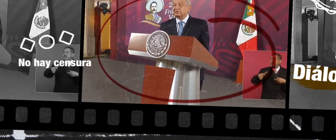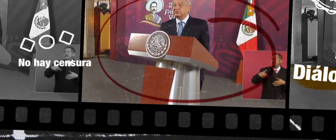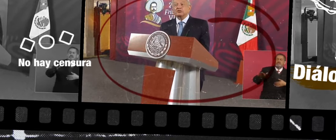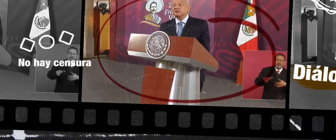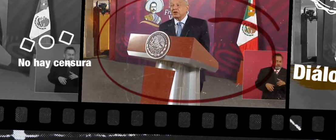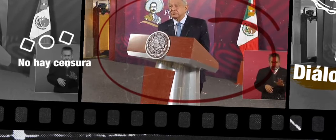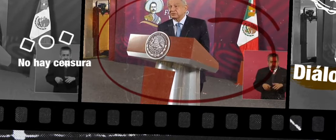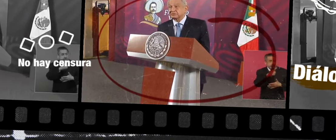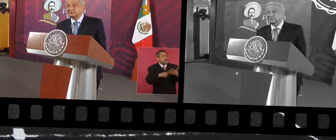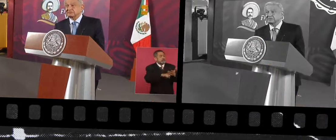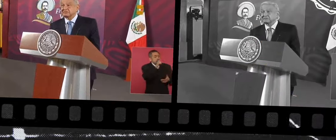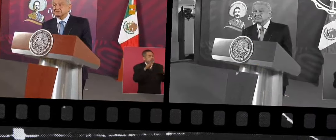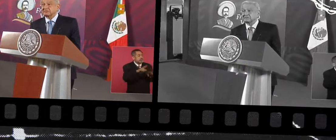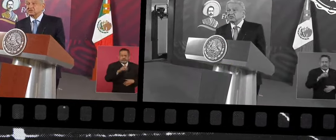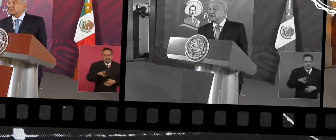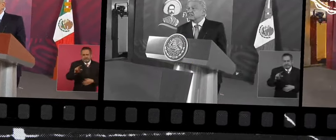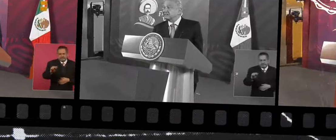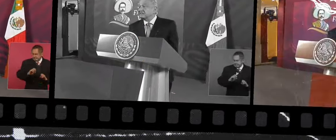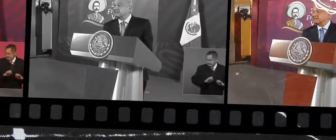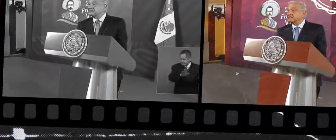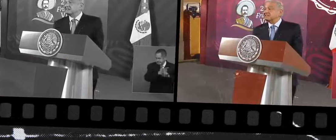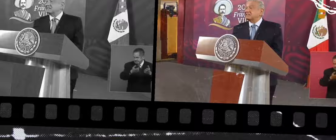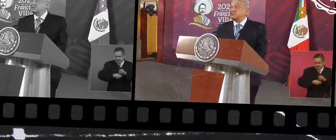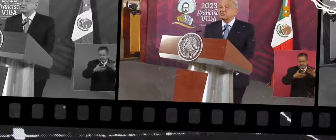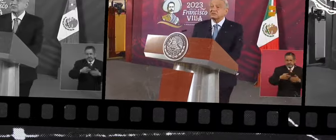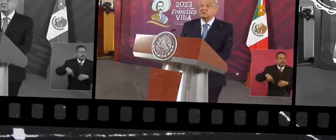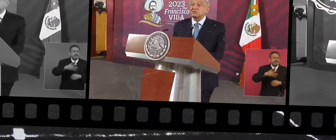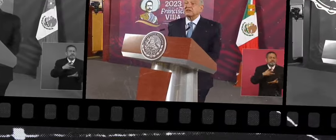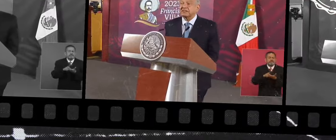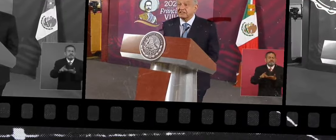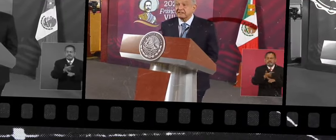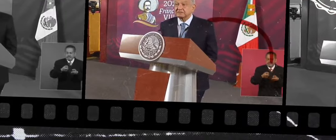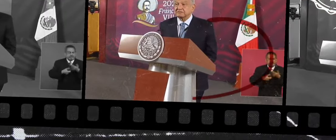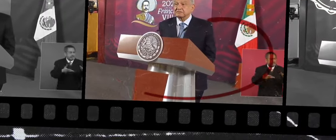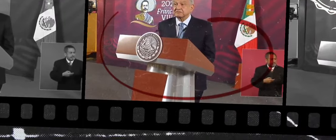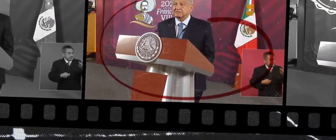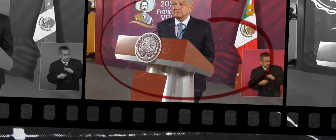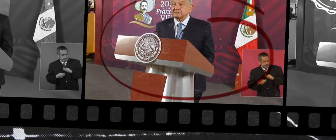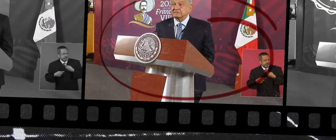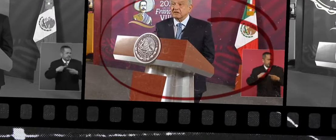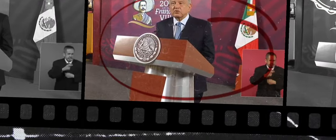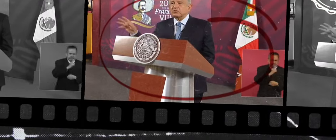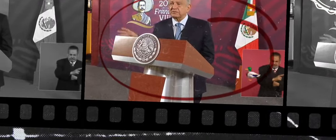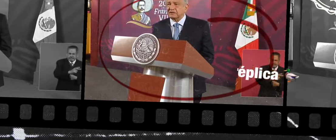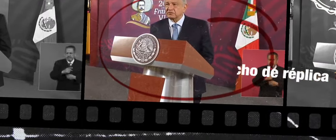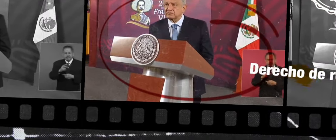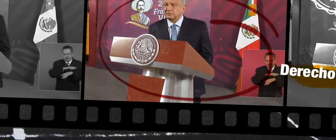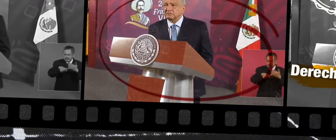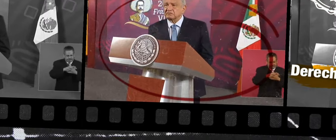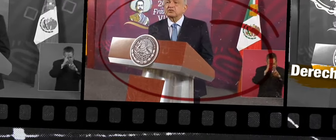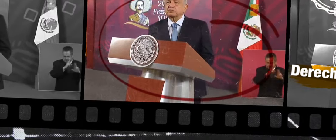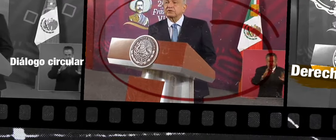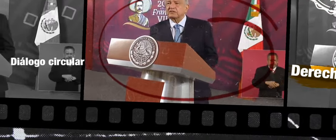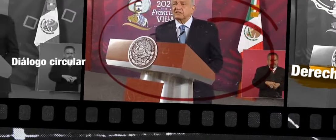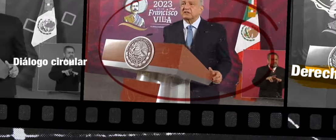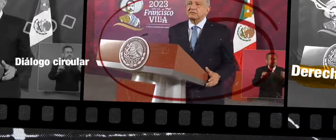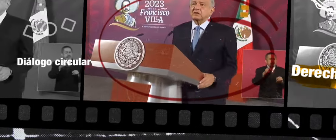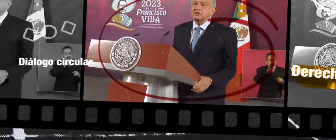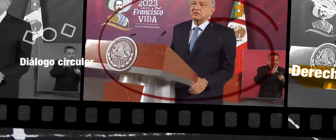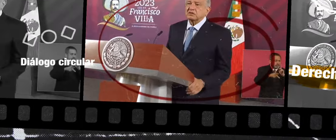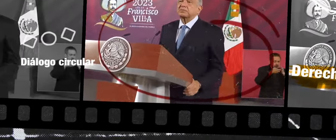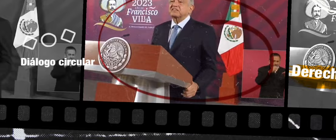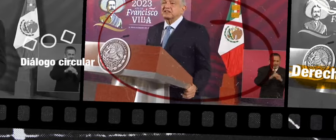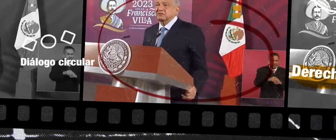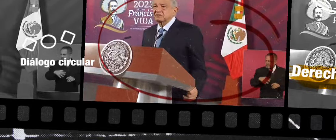Pero no censuramos. Lo que se ejerce es el derecho de réplica. A todos los respetamos. Ningún periodista en